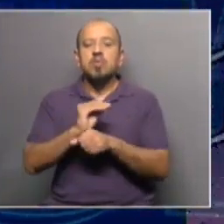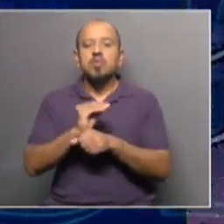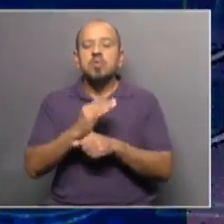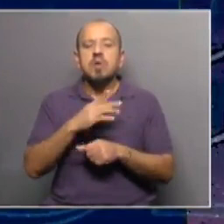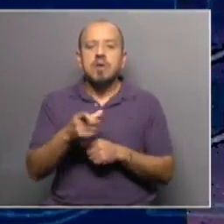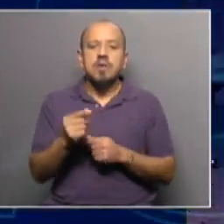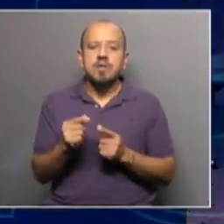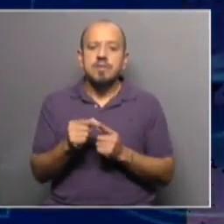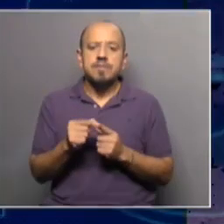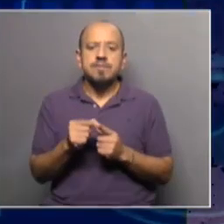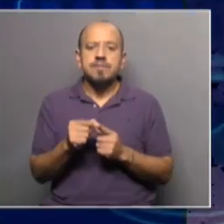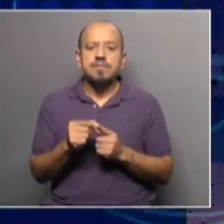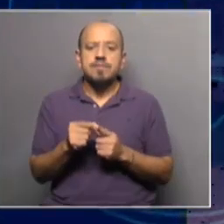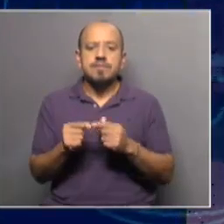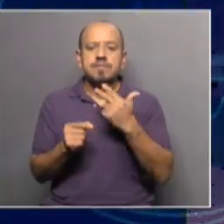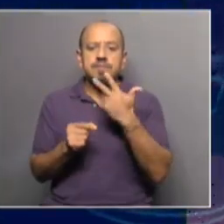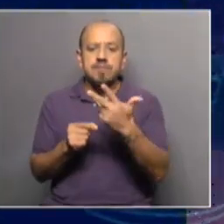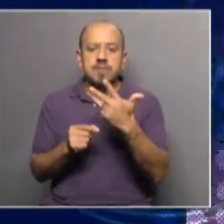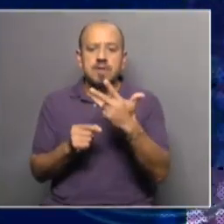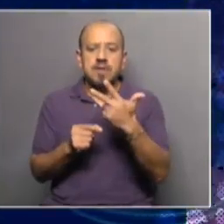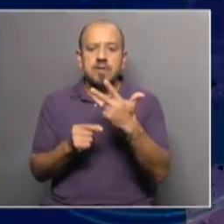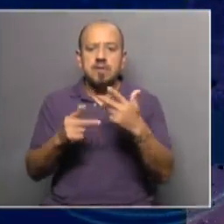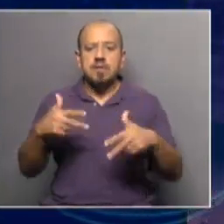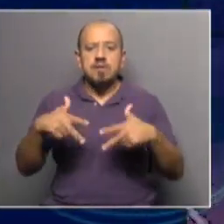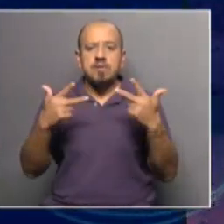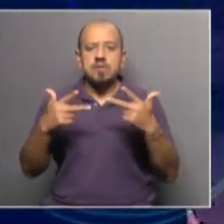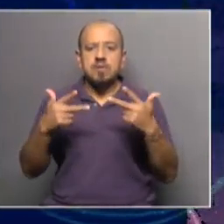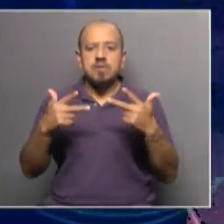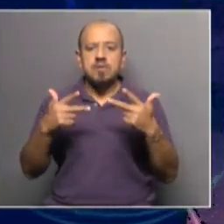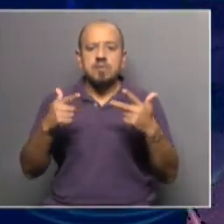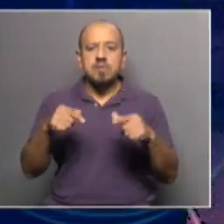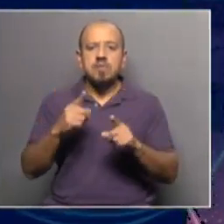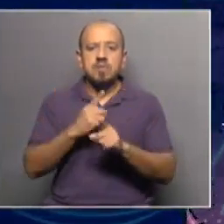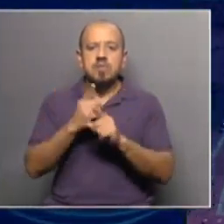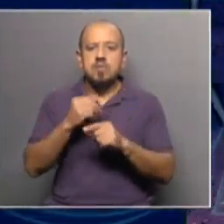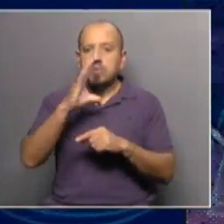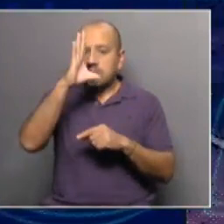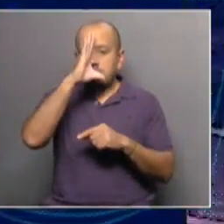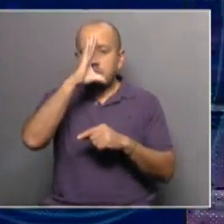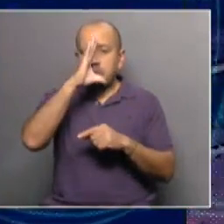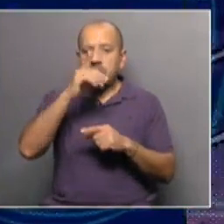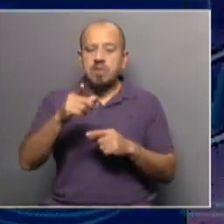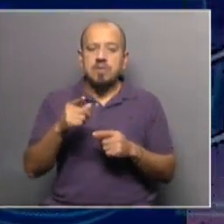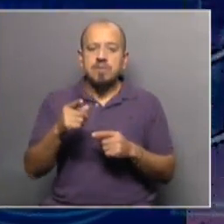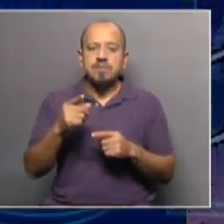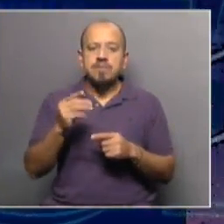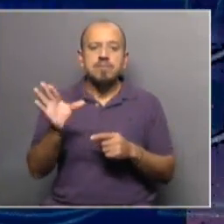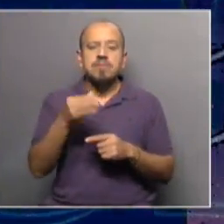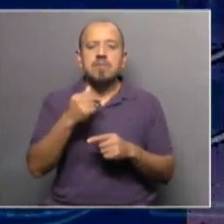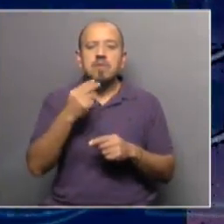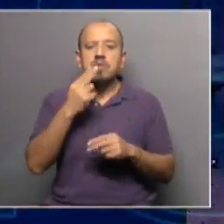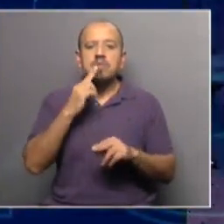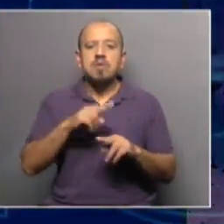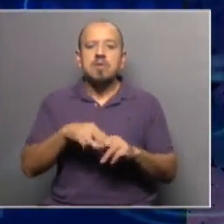hay porque son tres clases por Zoom y después un encuentro presencial en febrero para que... Es todos los martes. Ahí va, o sea, son